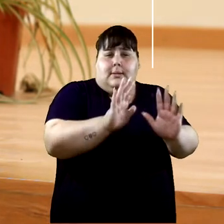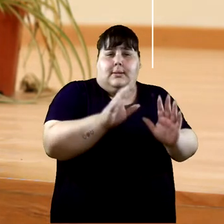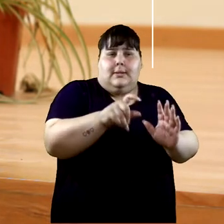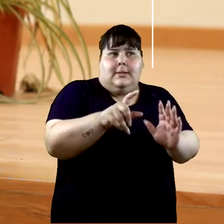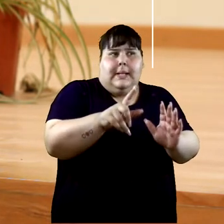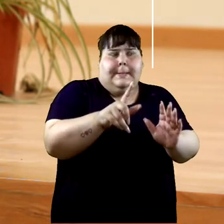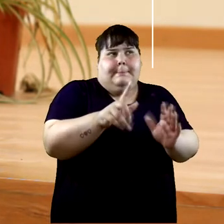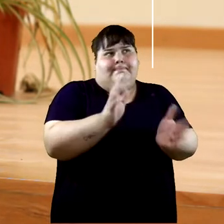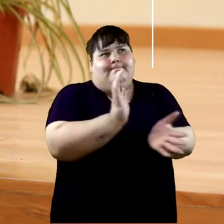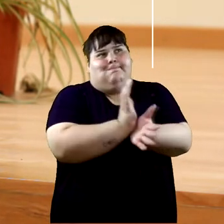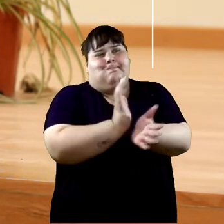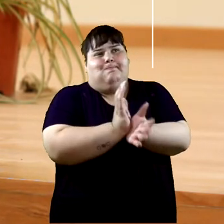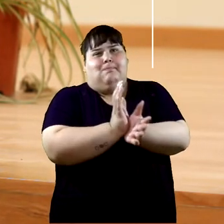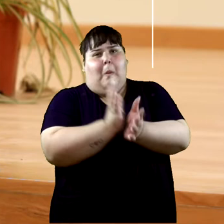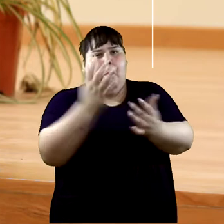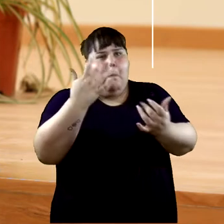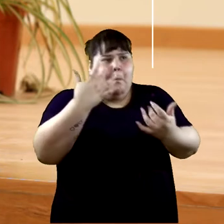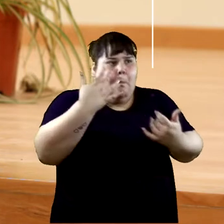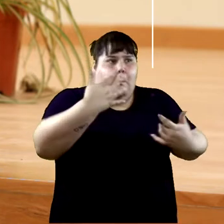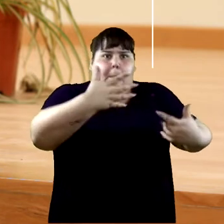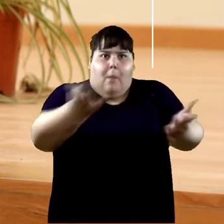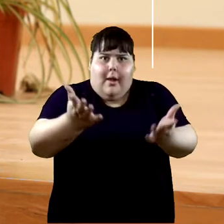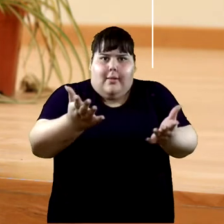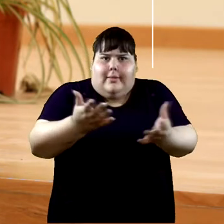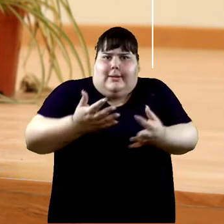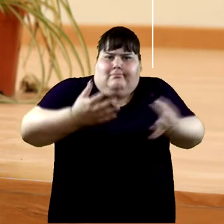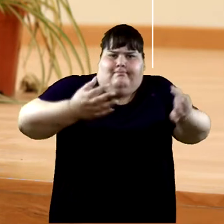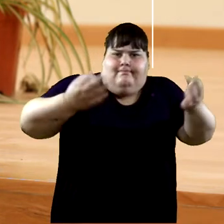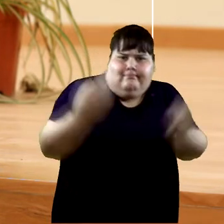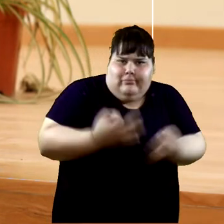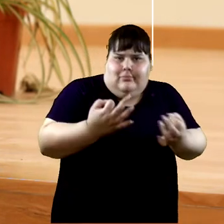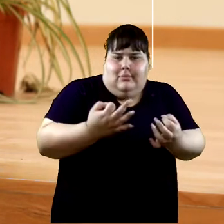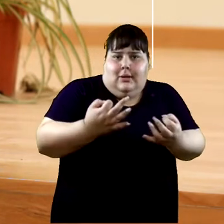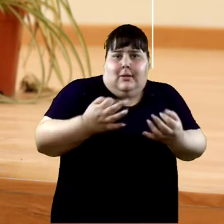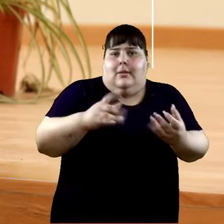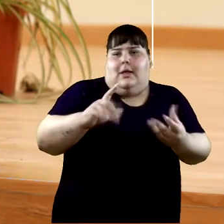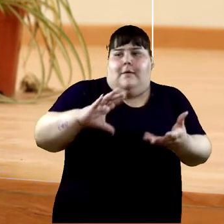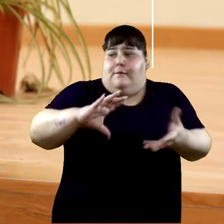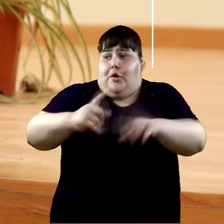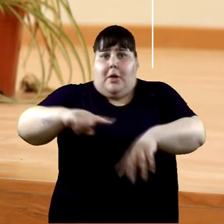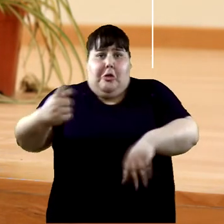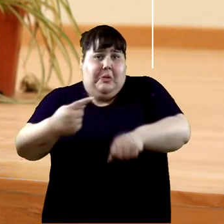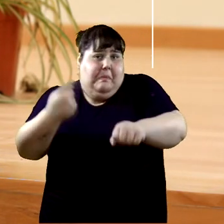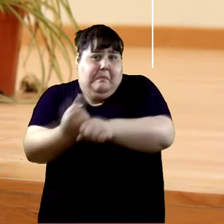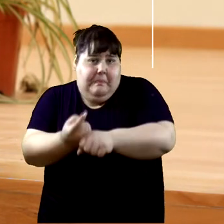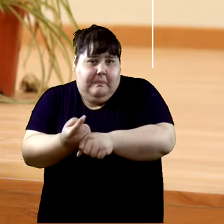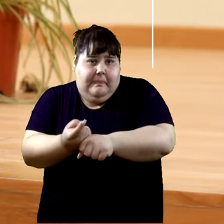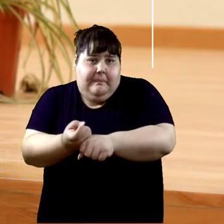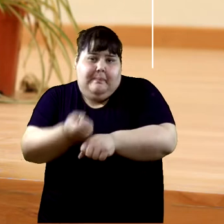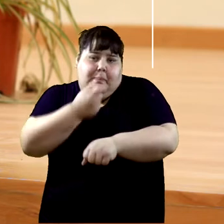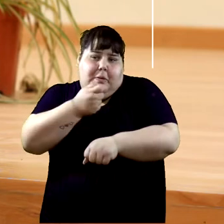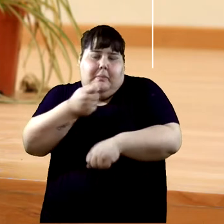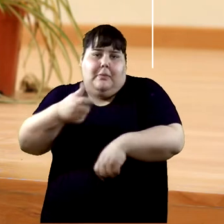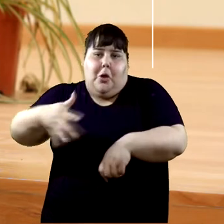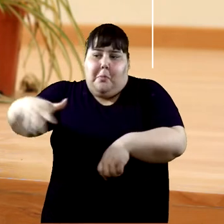metaforiza dejamos una cuestión que quizás no pueda desplegarse de otro modo y quizás en otro espacio